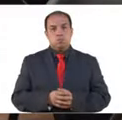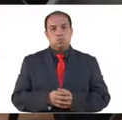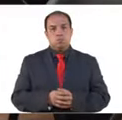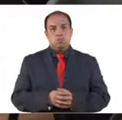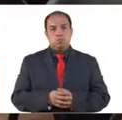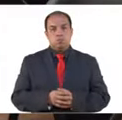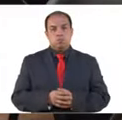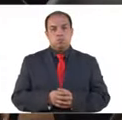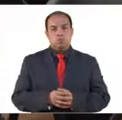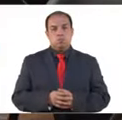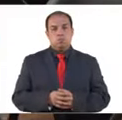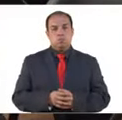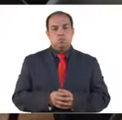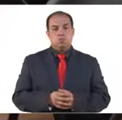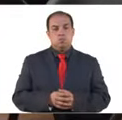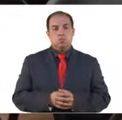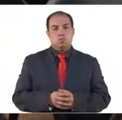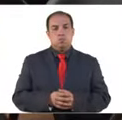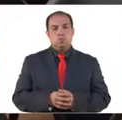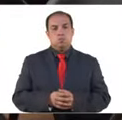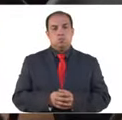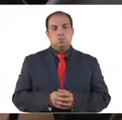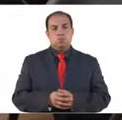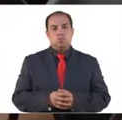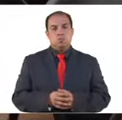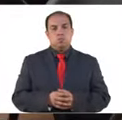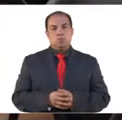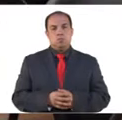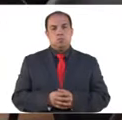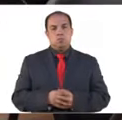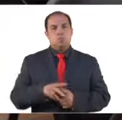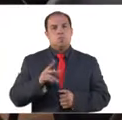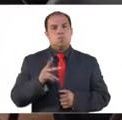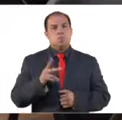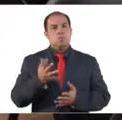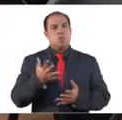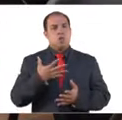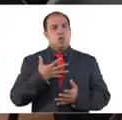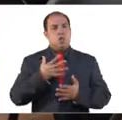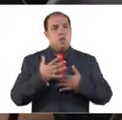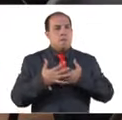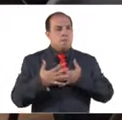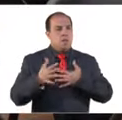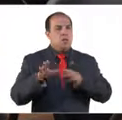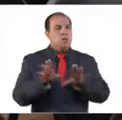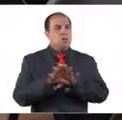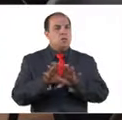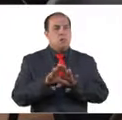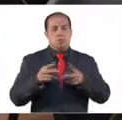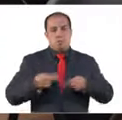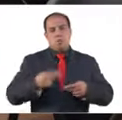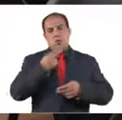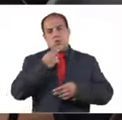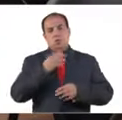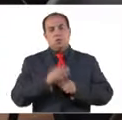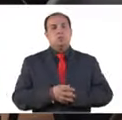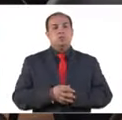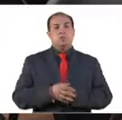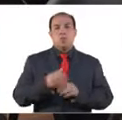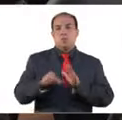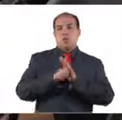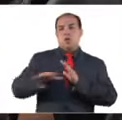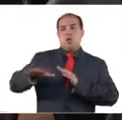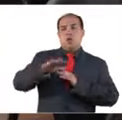los que pulsan precisamente cómo avanza o cómo no de una determinada app, precisamente son los que los usan. En este caso los